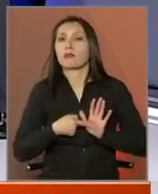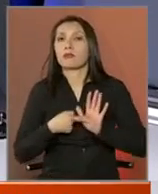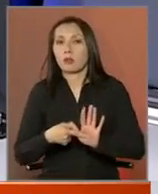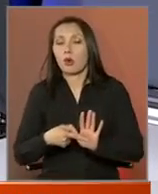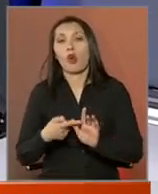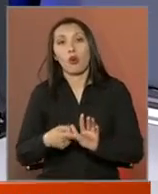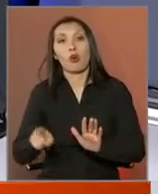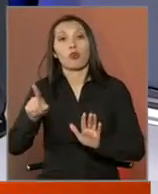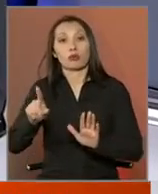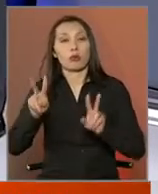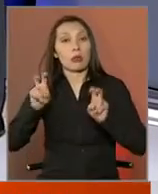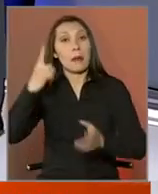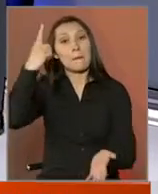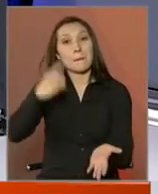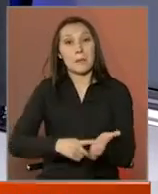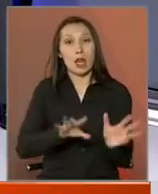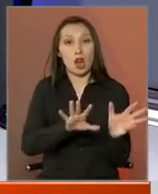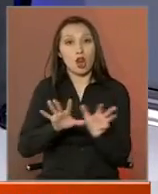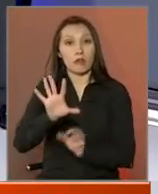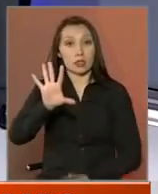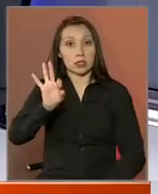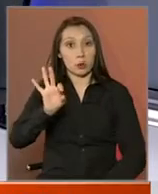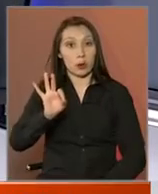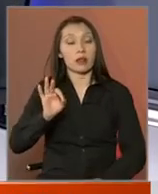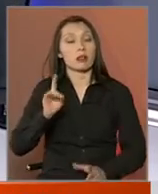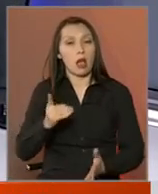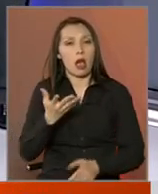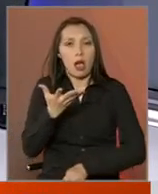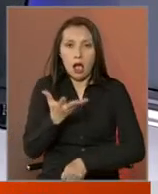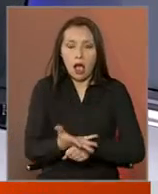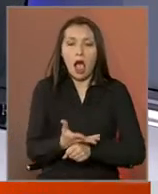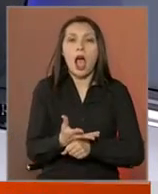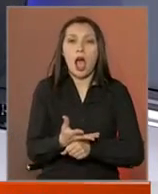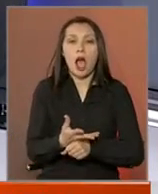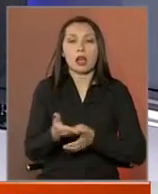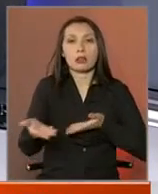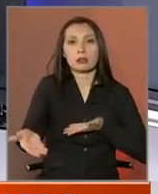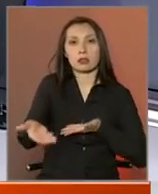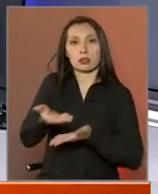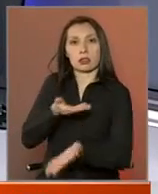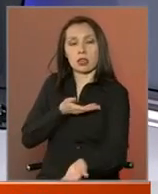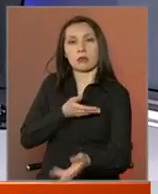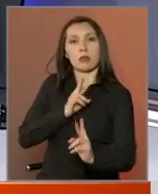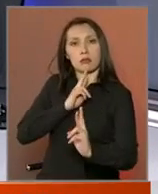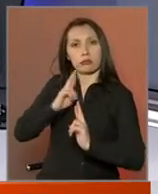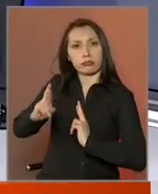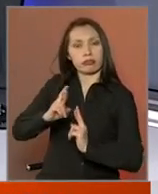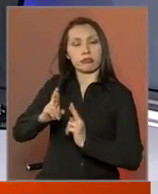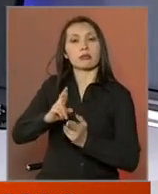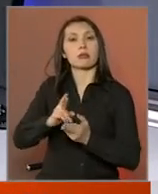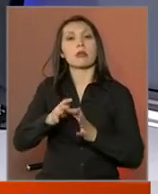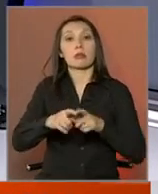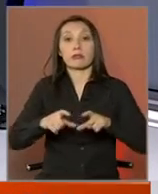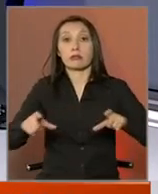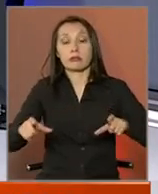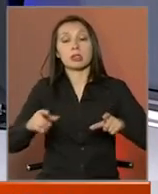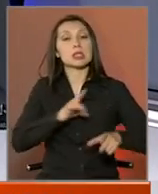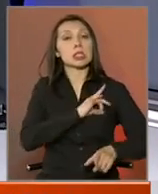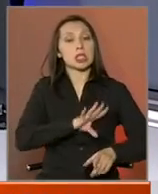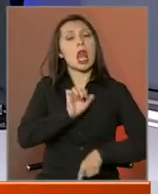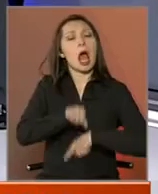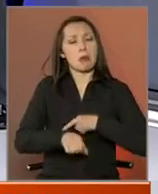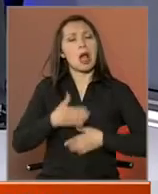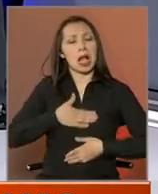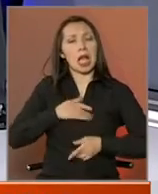seguridad que en 1950 existió un intercambio de notas diplomáticas donde queda claro que Chile aceptó